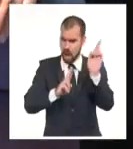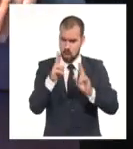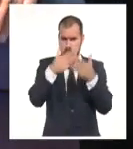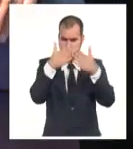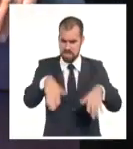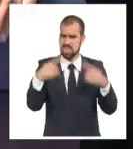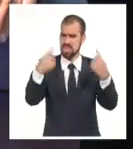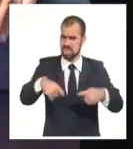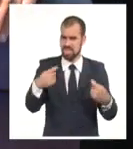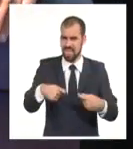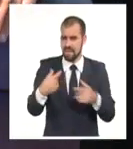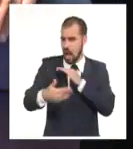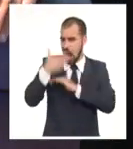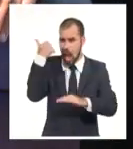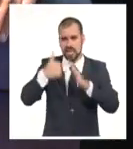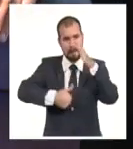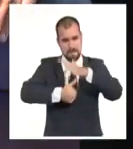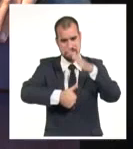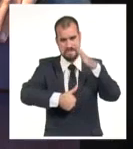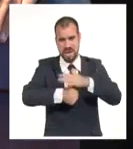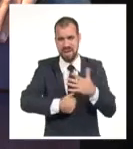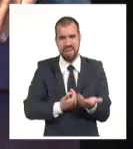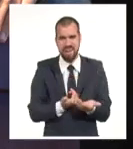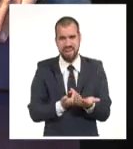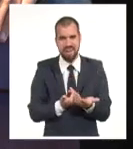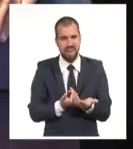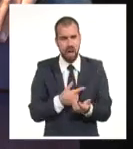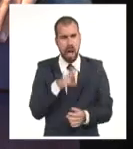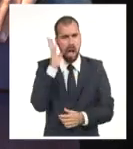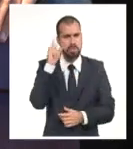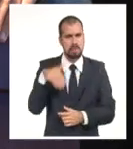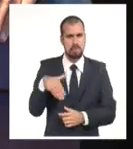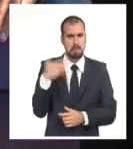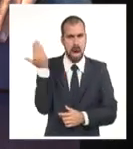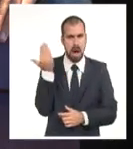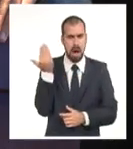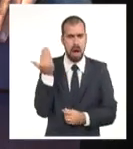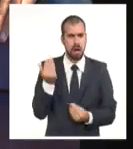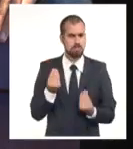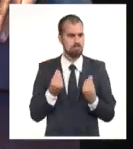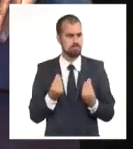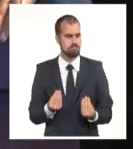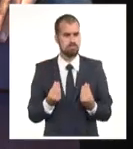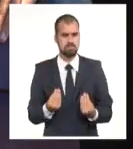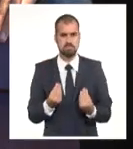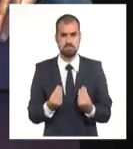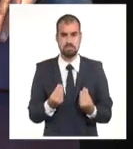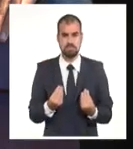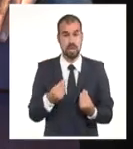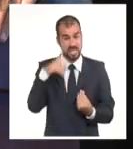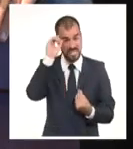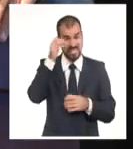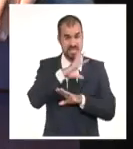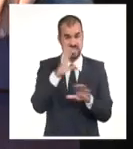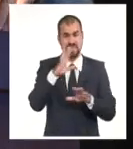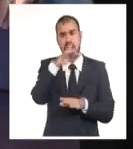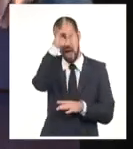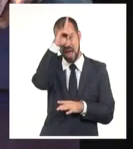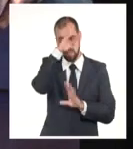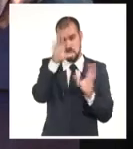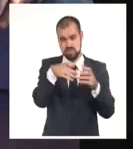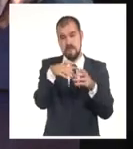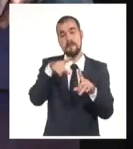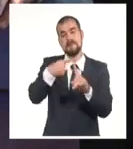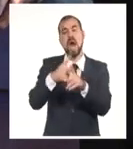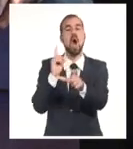líderes estadounidenses, europeos y soviéticos en la década del 90, después de la unidad de Alemania y la